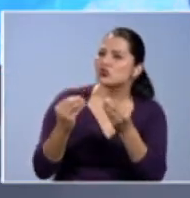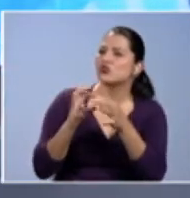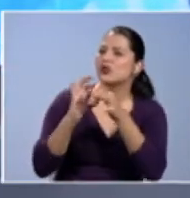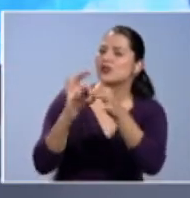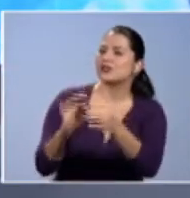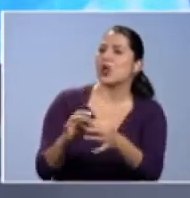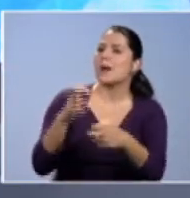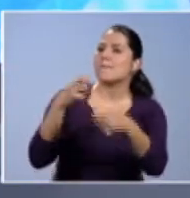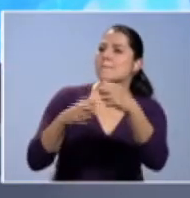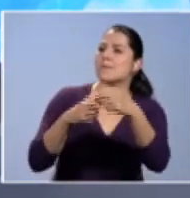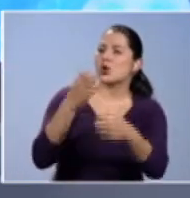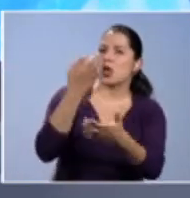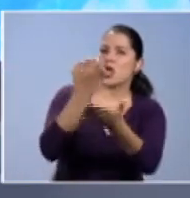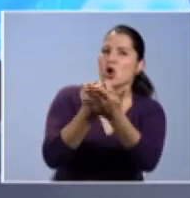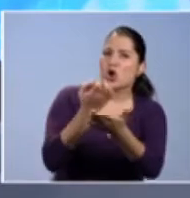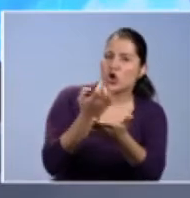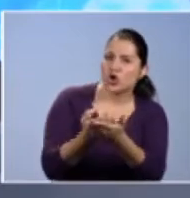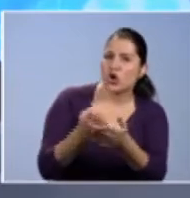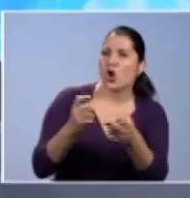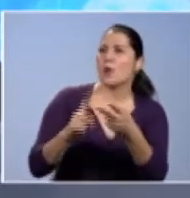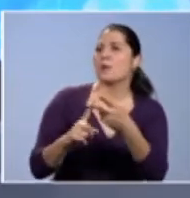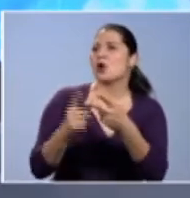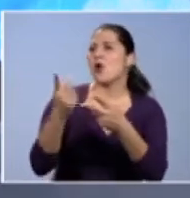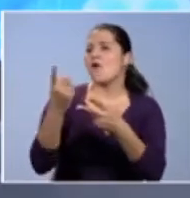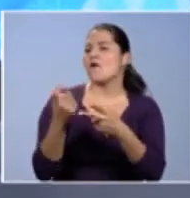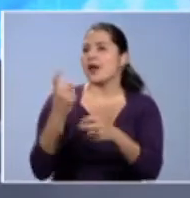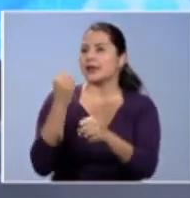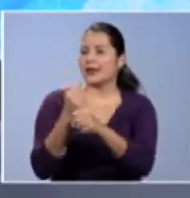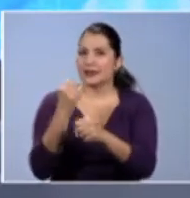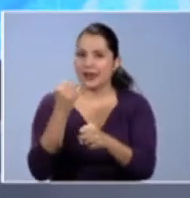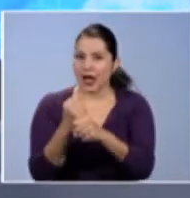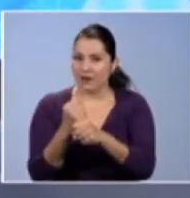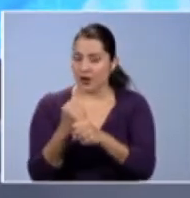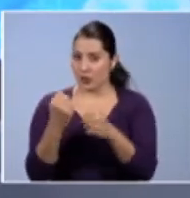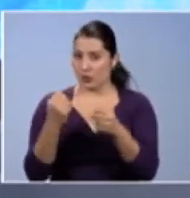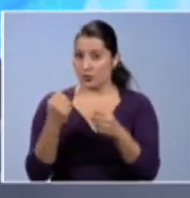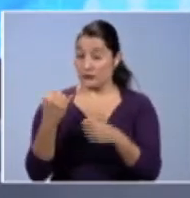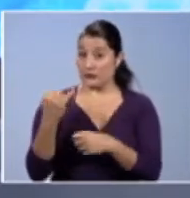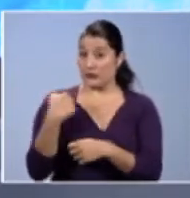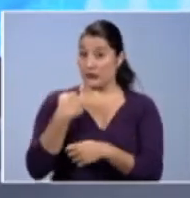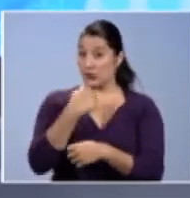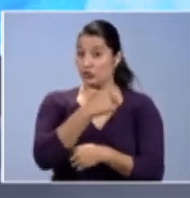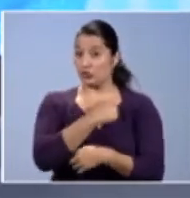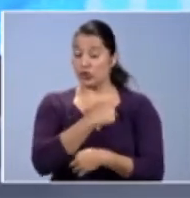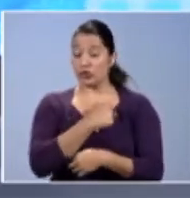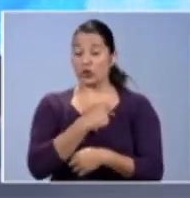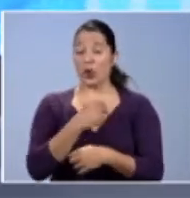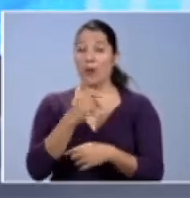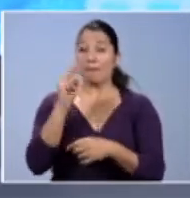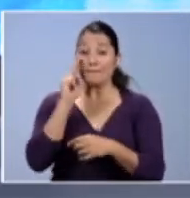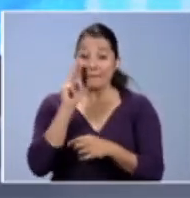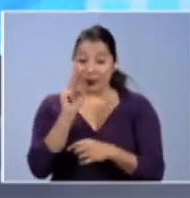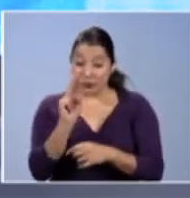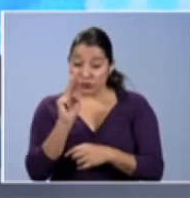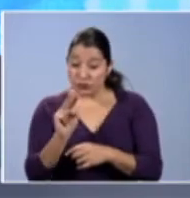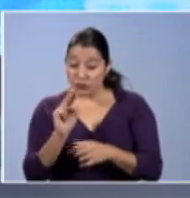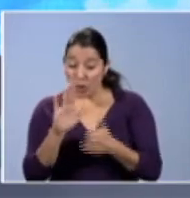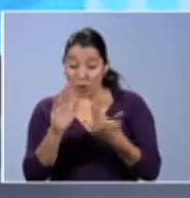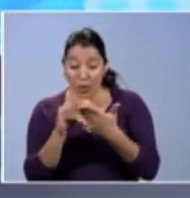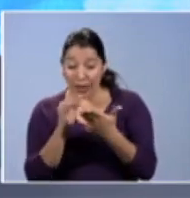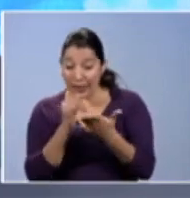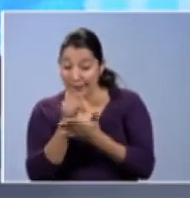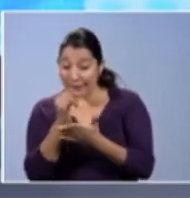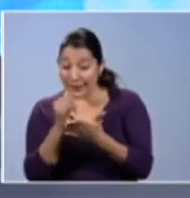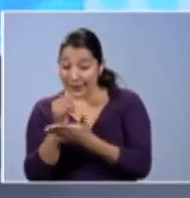económico, el problema del desempleo también. Si valoramos todos los estudios que han realizado,